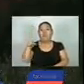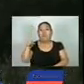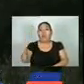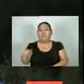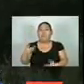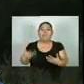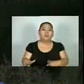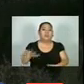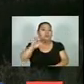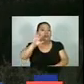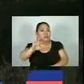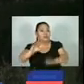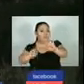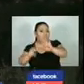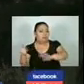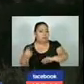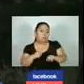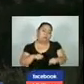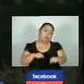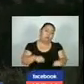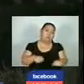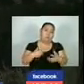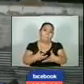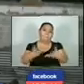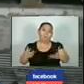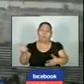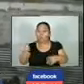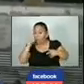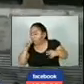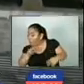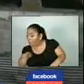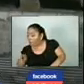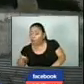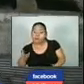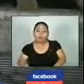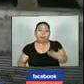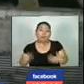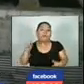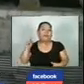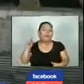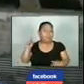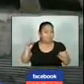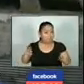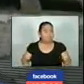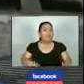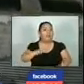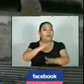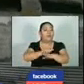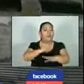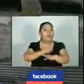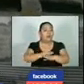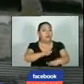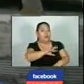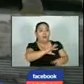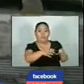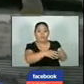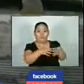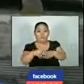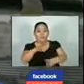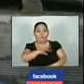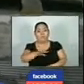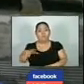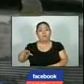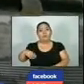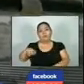han muerto al menos 57 personas y decenas siguen desaparecidas, pudo haber sido evitado. Mientras, algunas familias de las